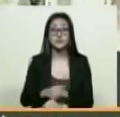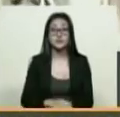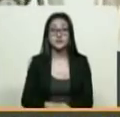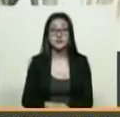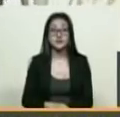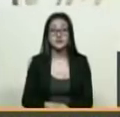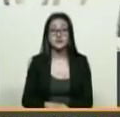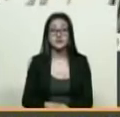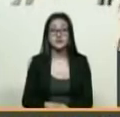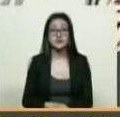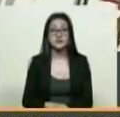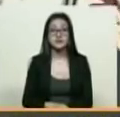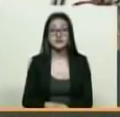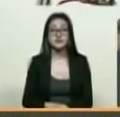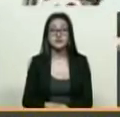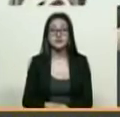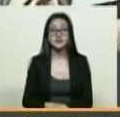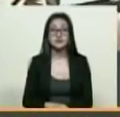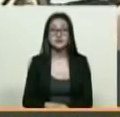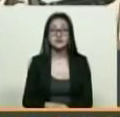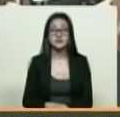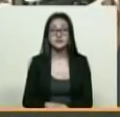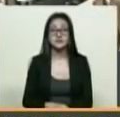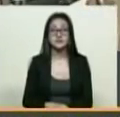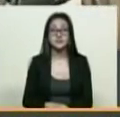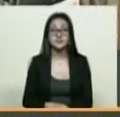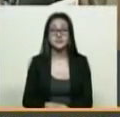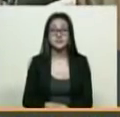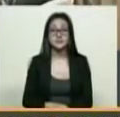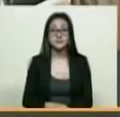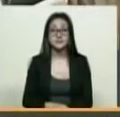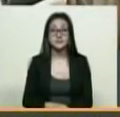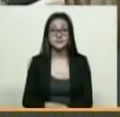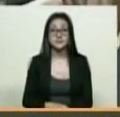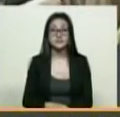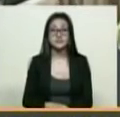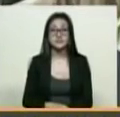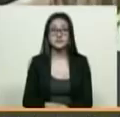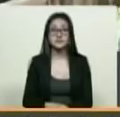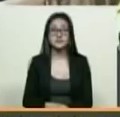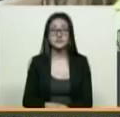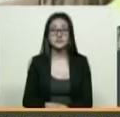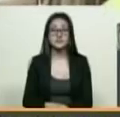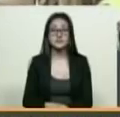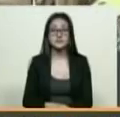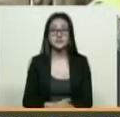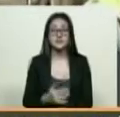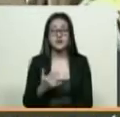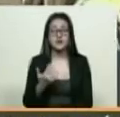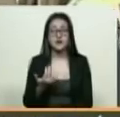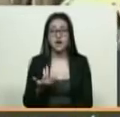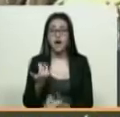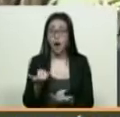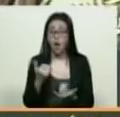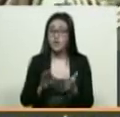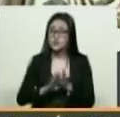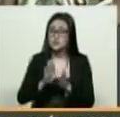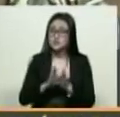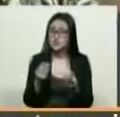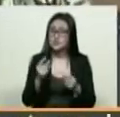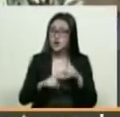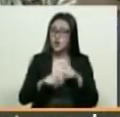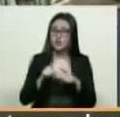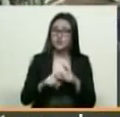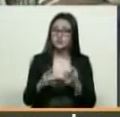El petroglifo, el hijo menor del petro. Ese es un mundo que está en desarrollo hoy, al